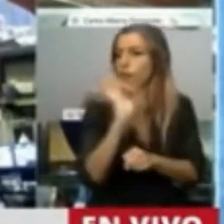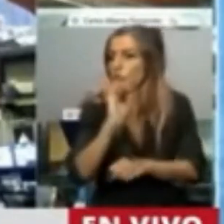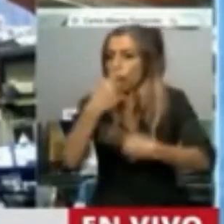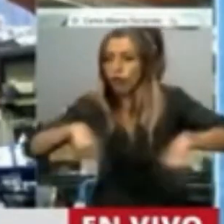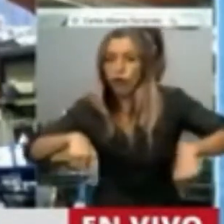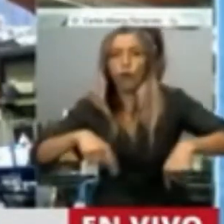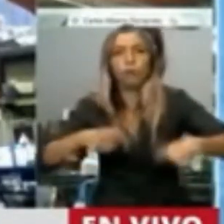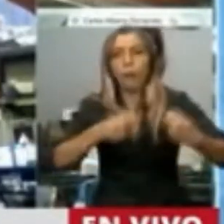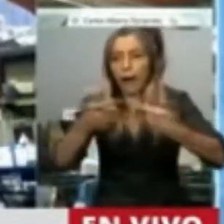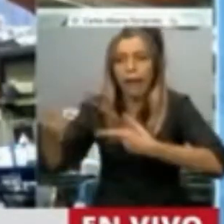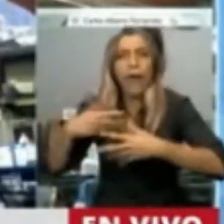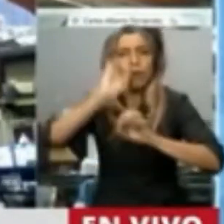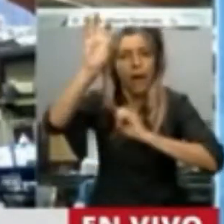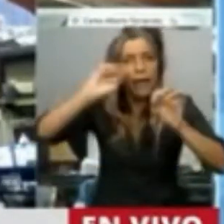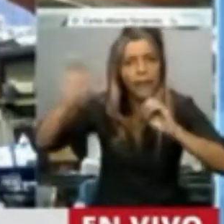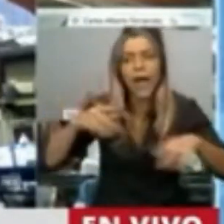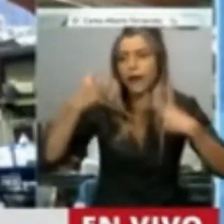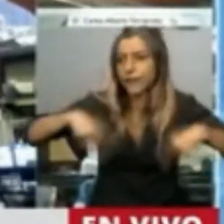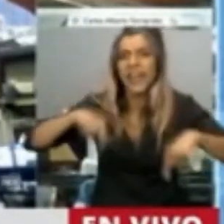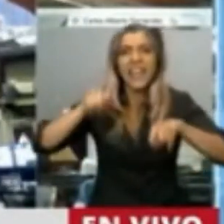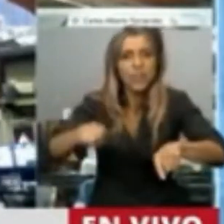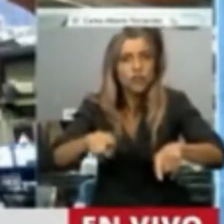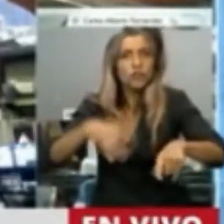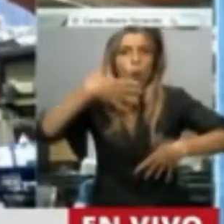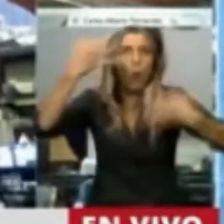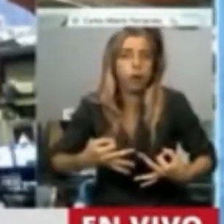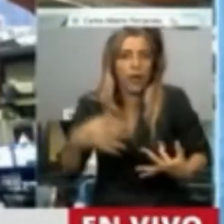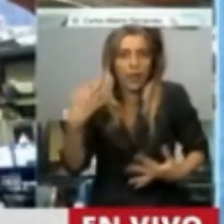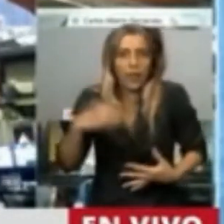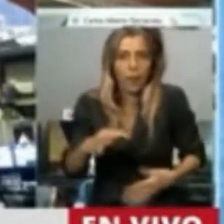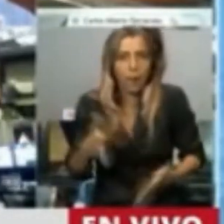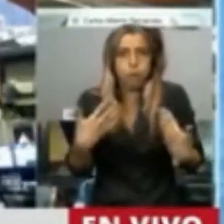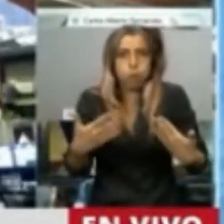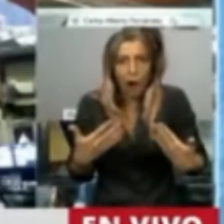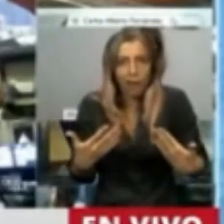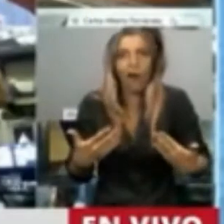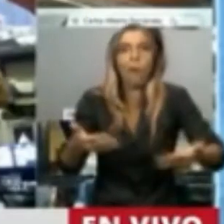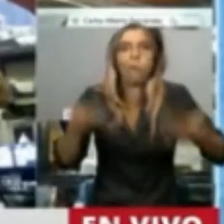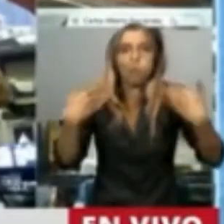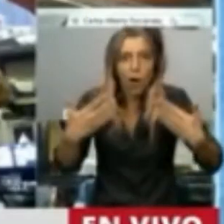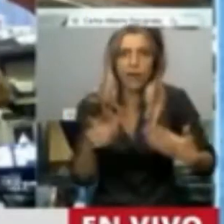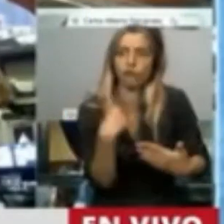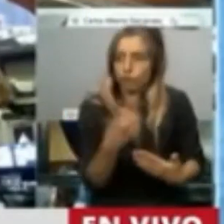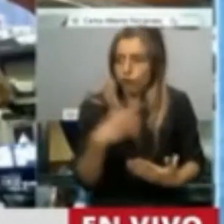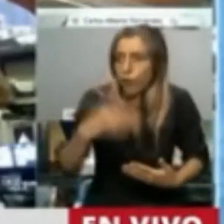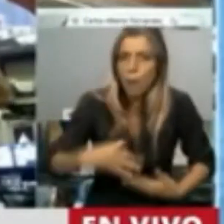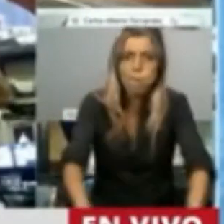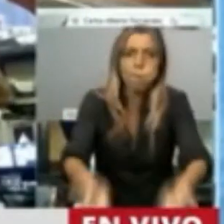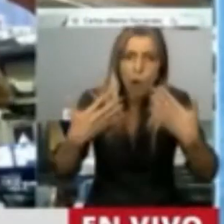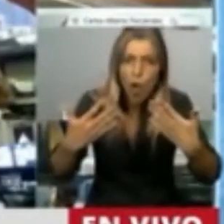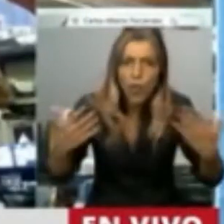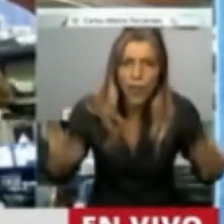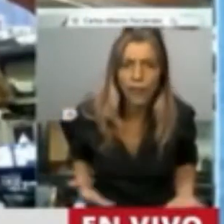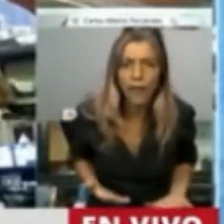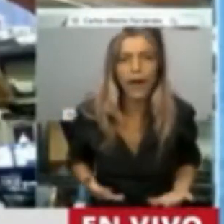todos tengamos el abastecimiento en el país, se puedan hacer. Diputado, puede ir redondeando.